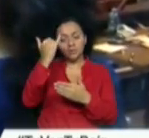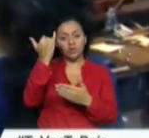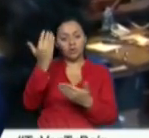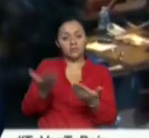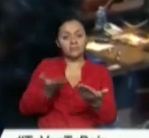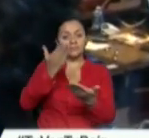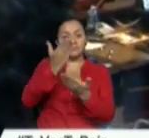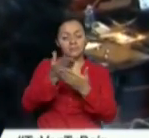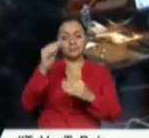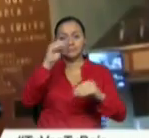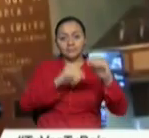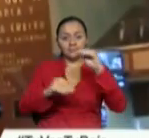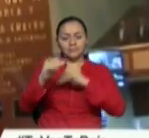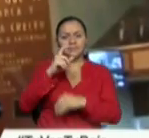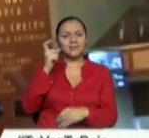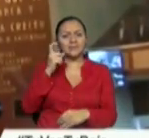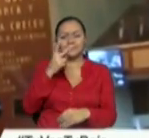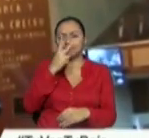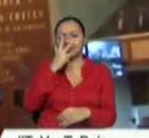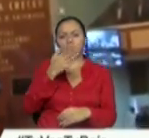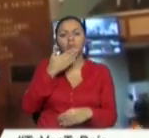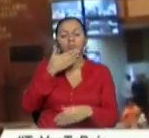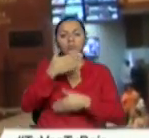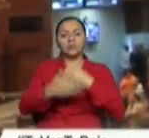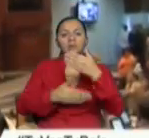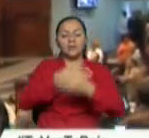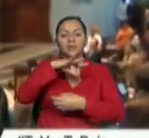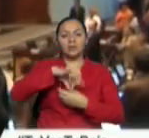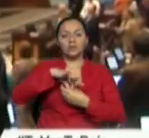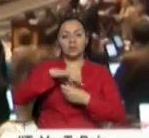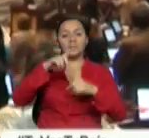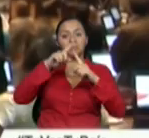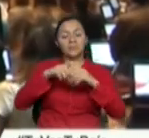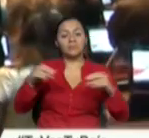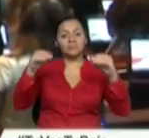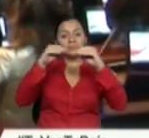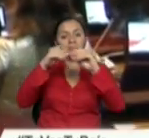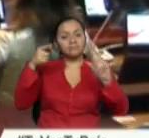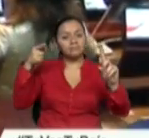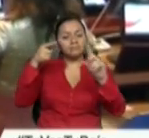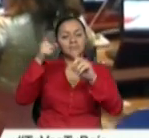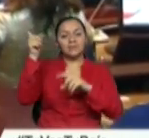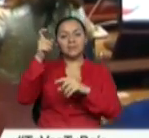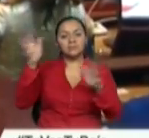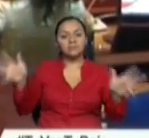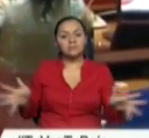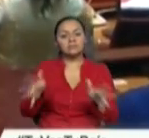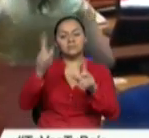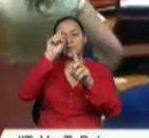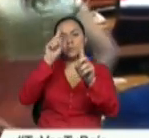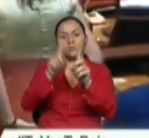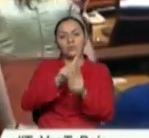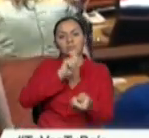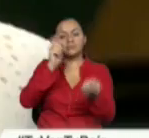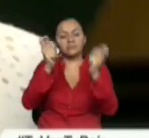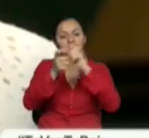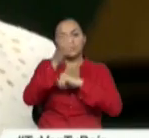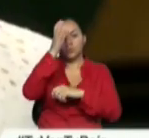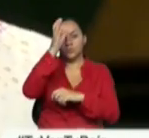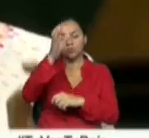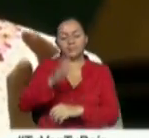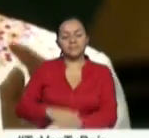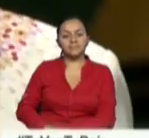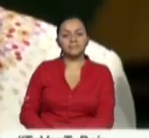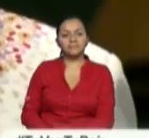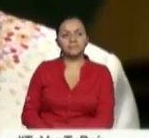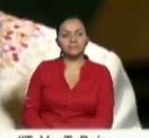elaboración no tiene necesariamente un interés electoral sino que se enmarca en la necesidad de promover un cambio de matriz cultural Cristina